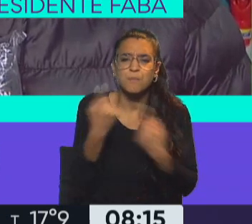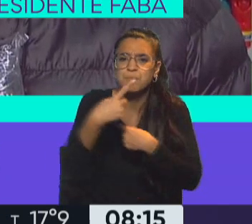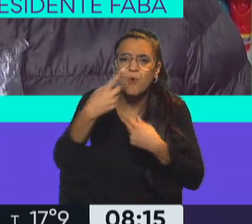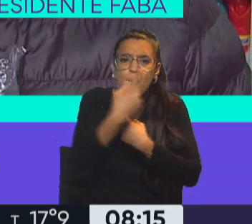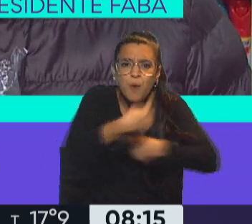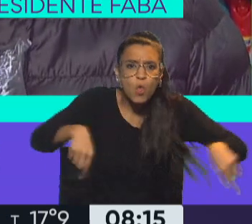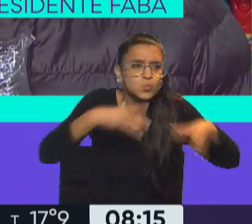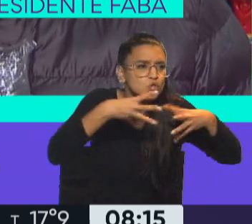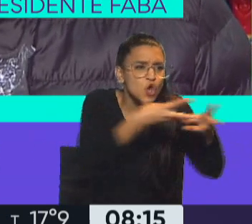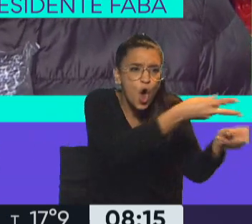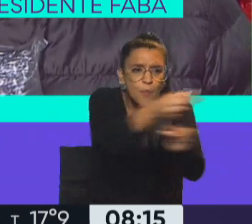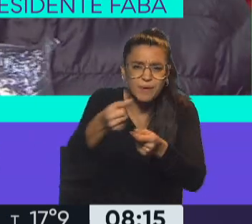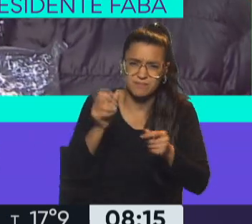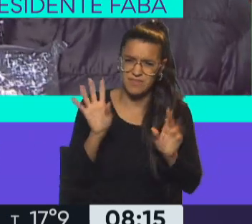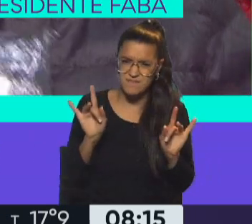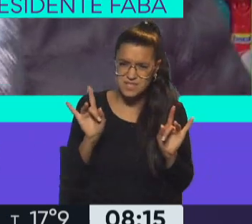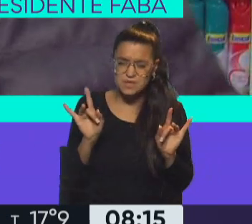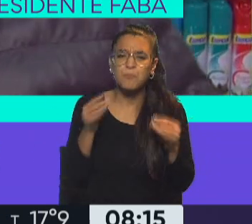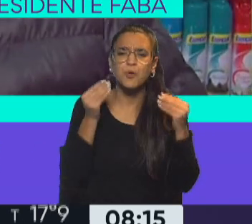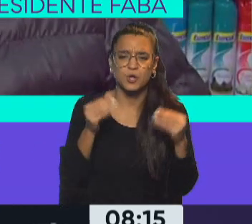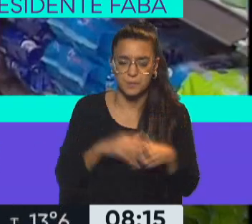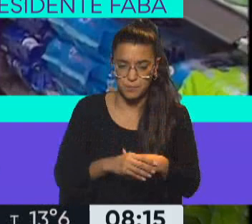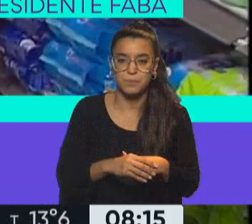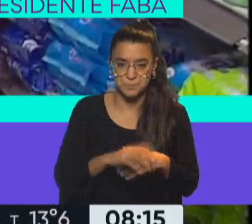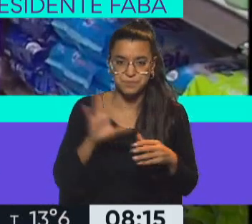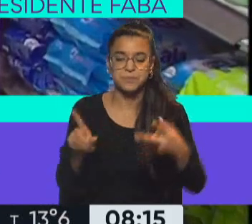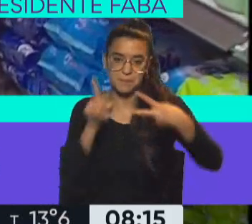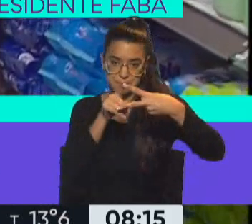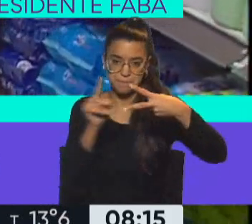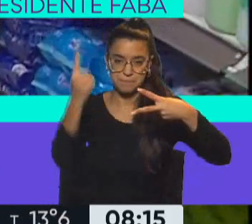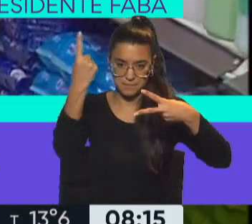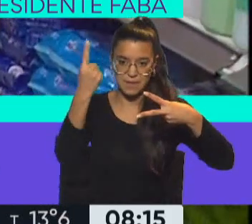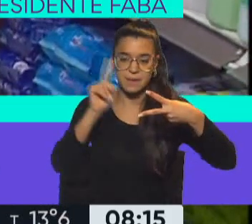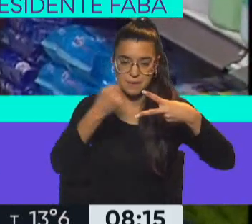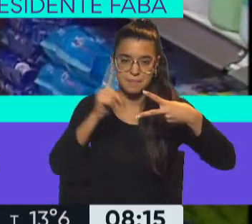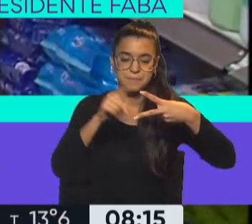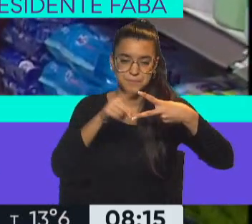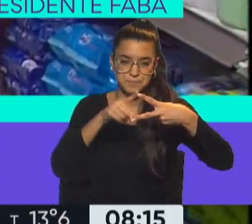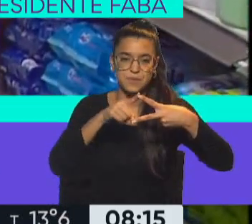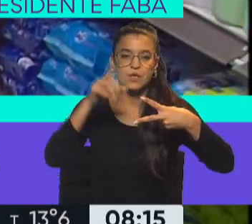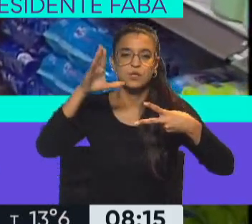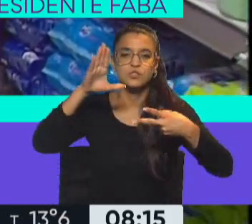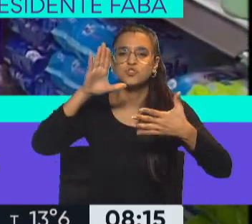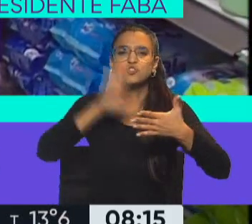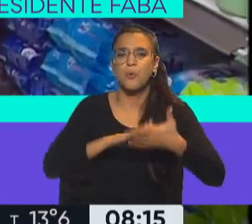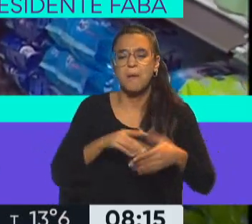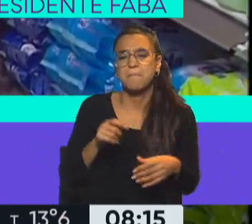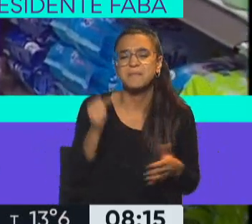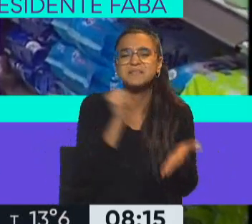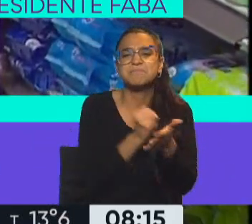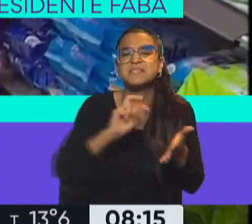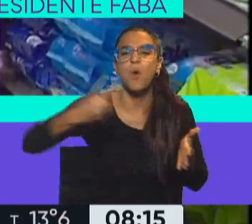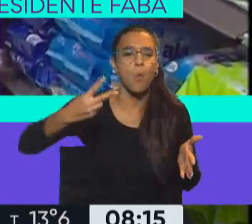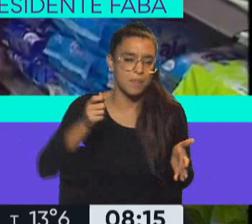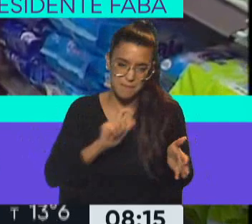porque bueno vamos con la primera pregunta de lo que es este mal se llaman segundas marcas